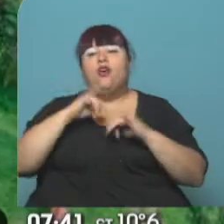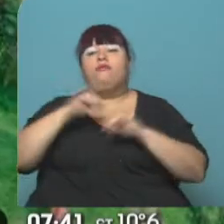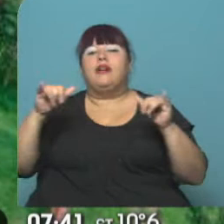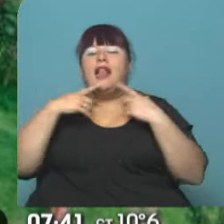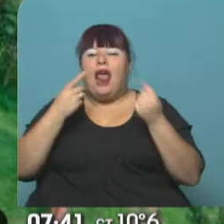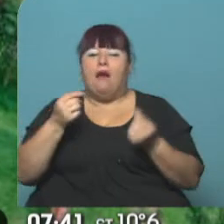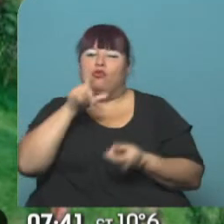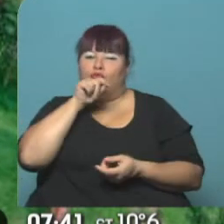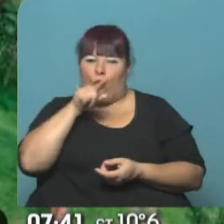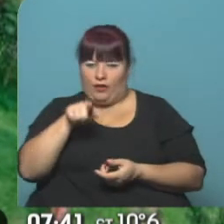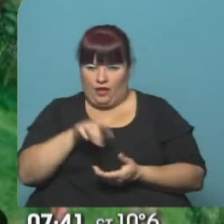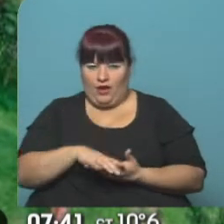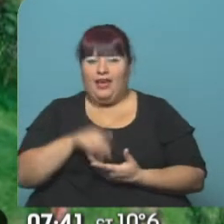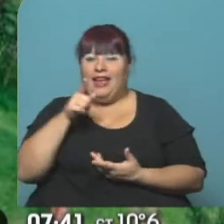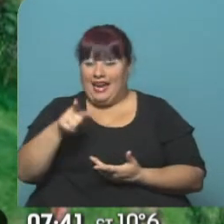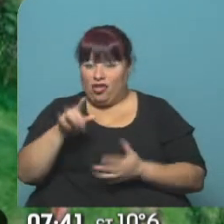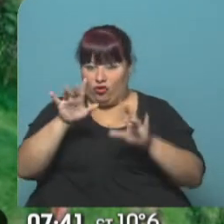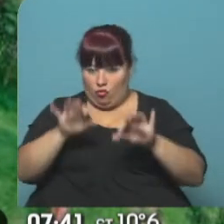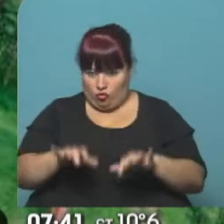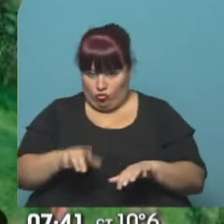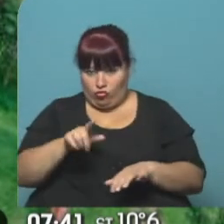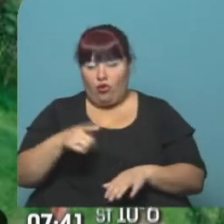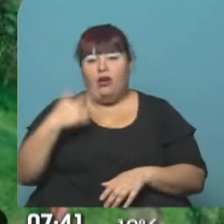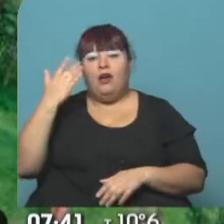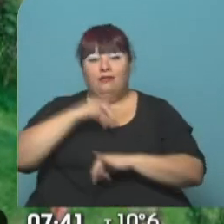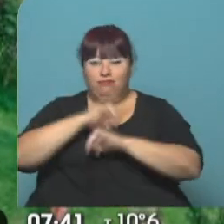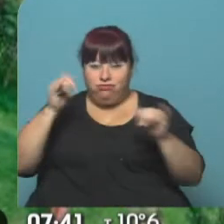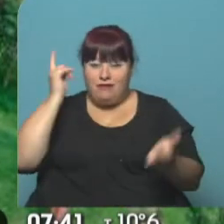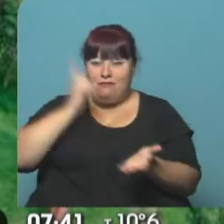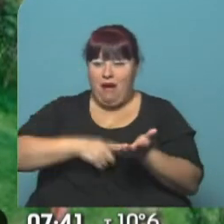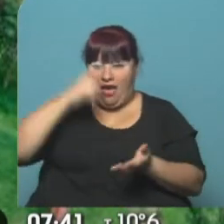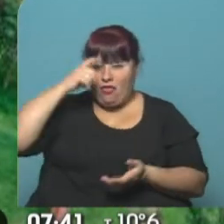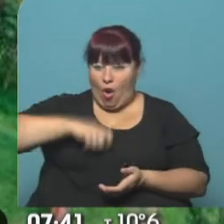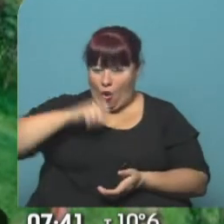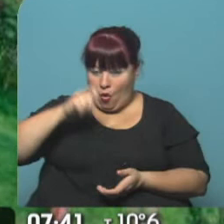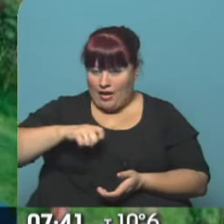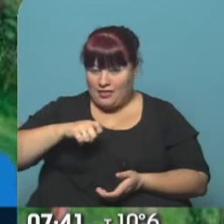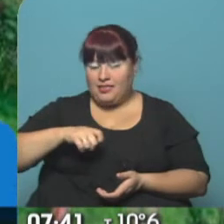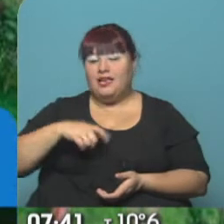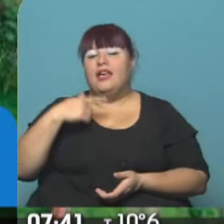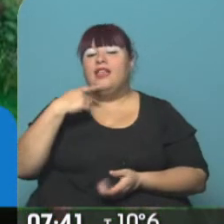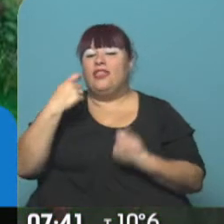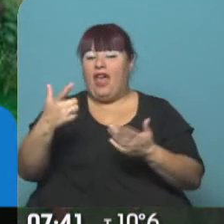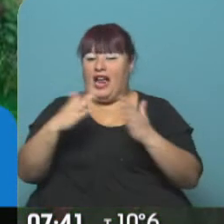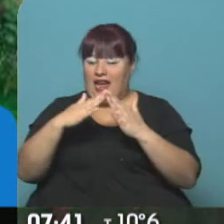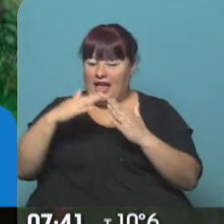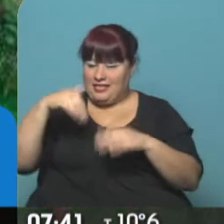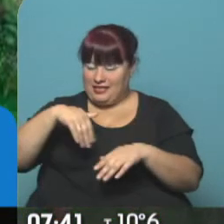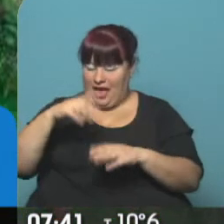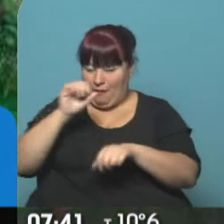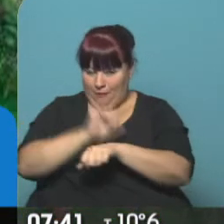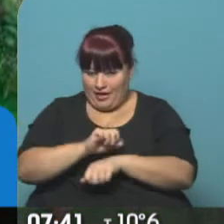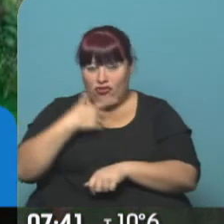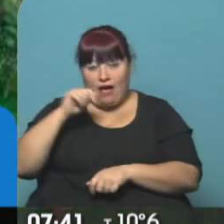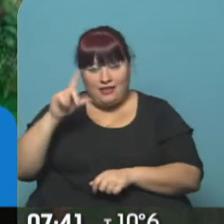través de Twitter. Esto escribió: tras haberse conocido la decisión del juez de otorgarle la prisión domiciliaria a